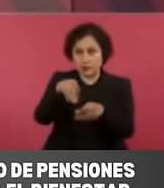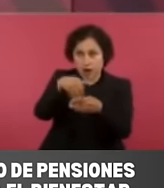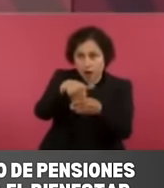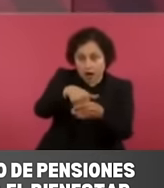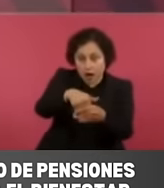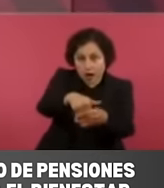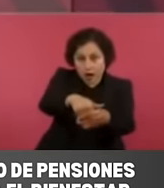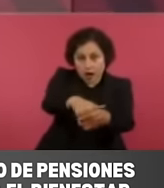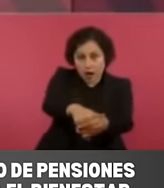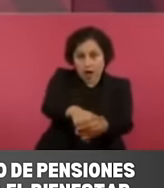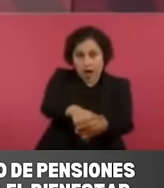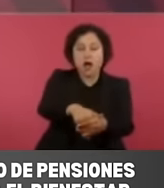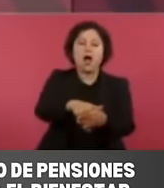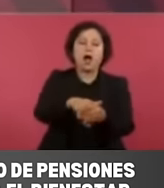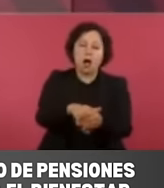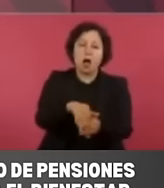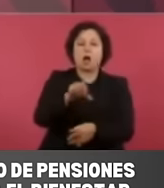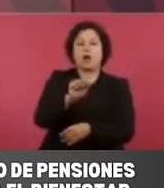por encima